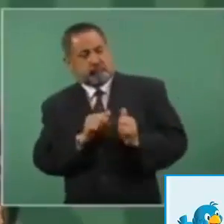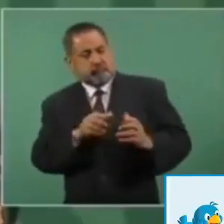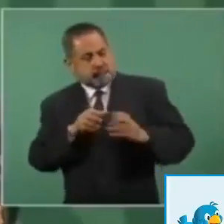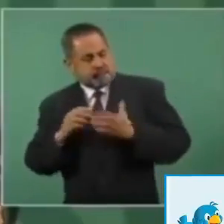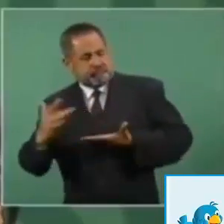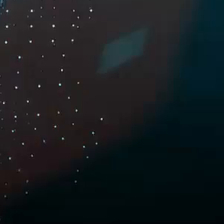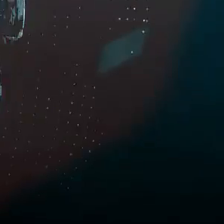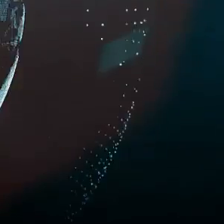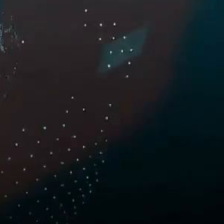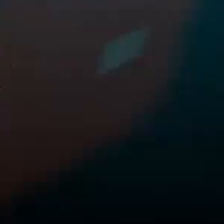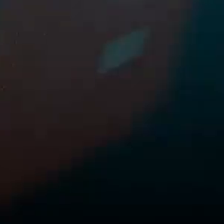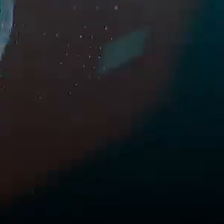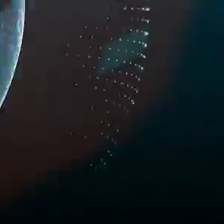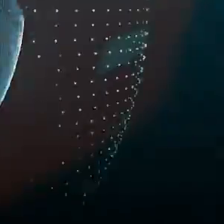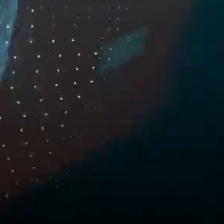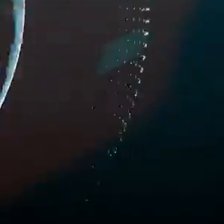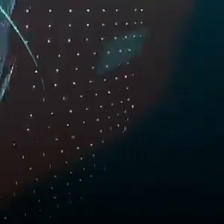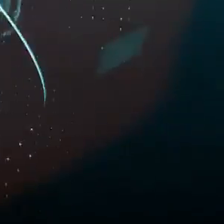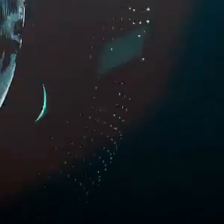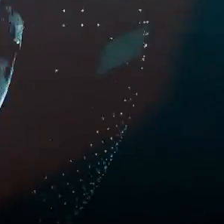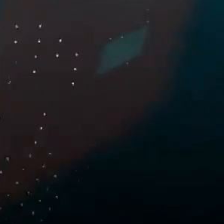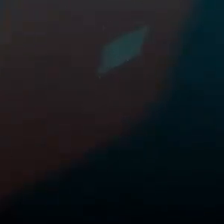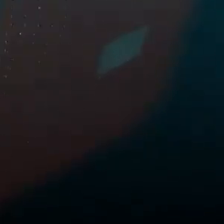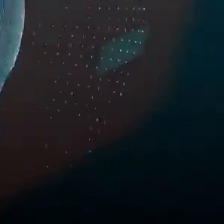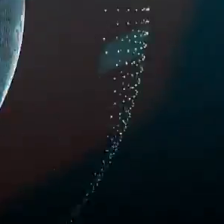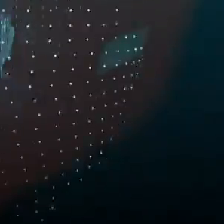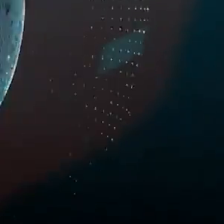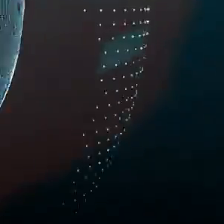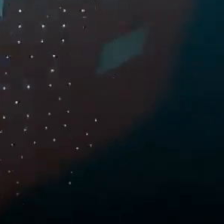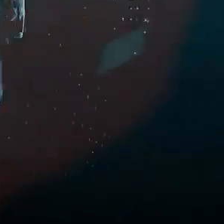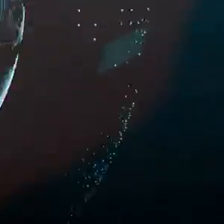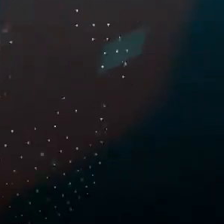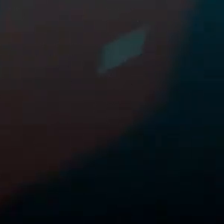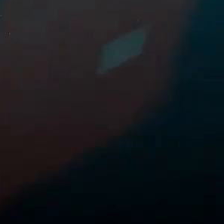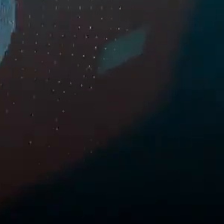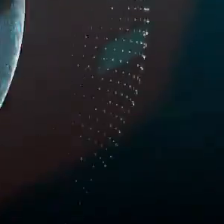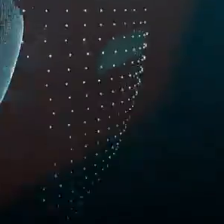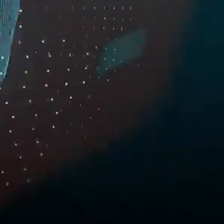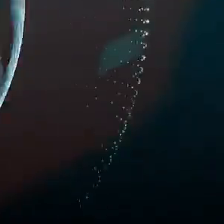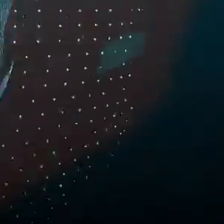No olvides suscribirte a canal Tuitealo y dejar tu like.